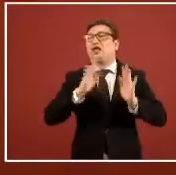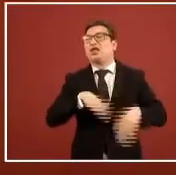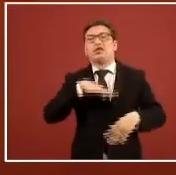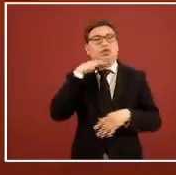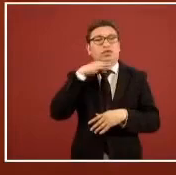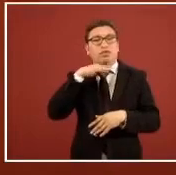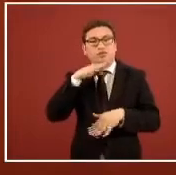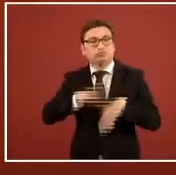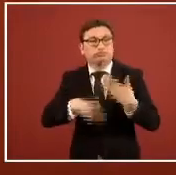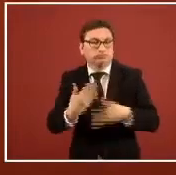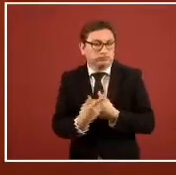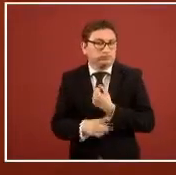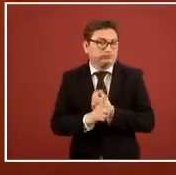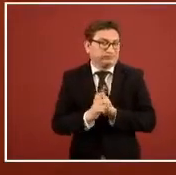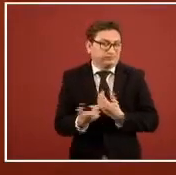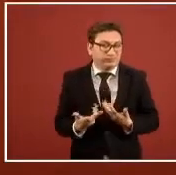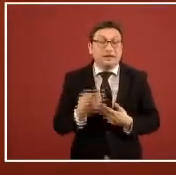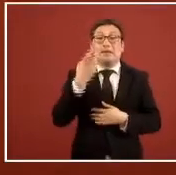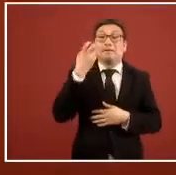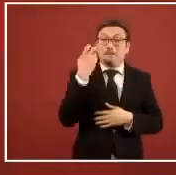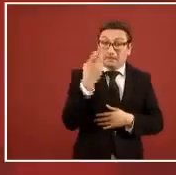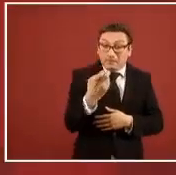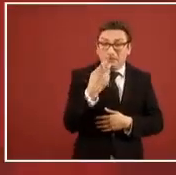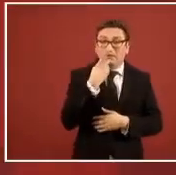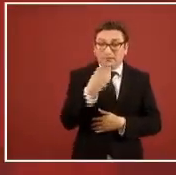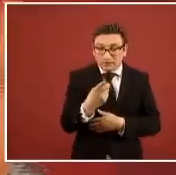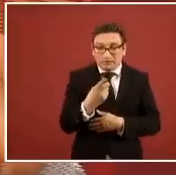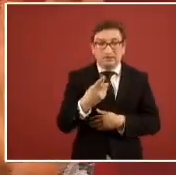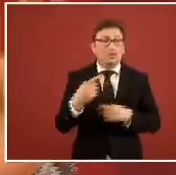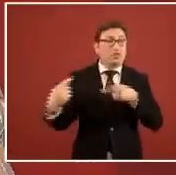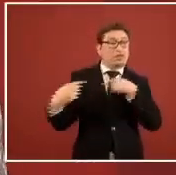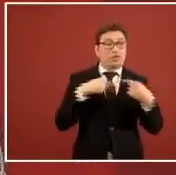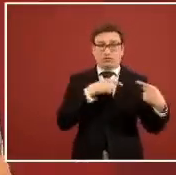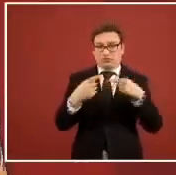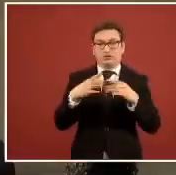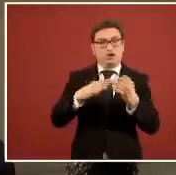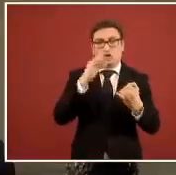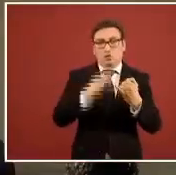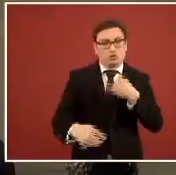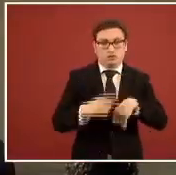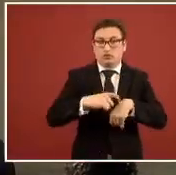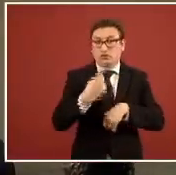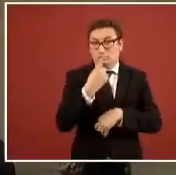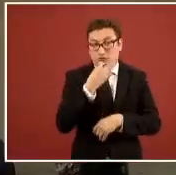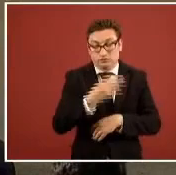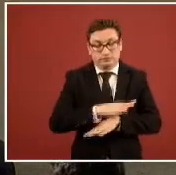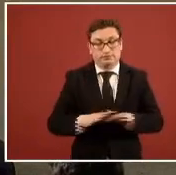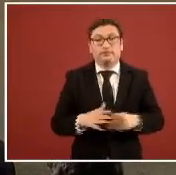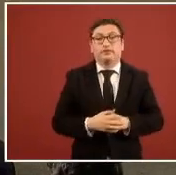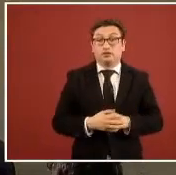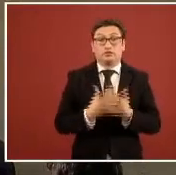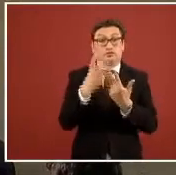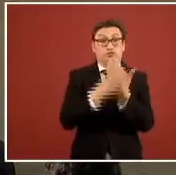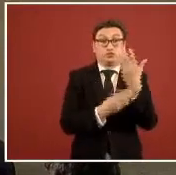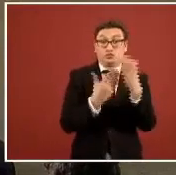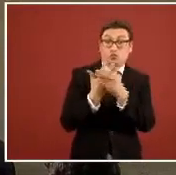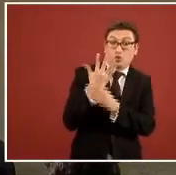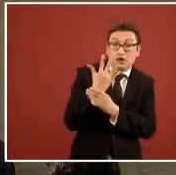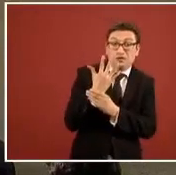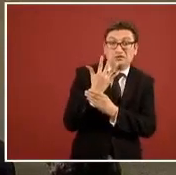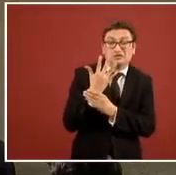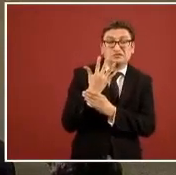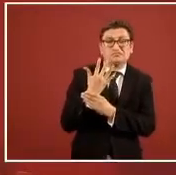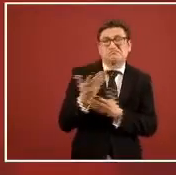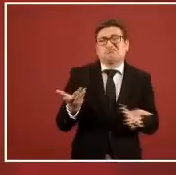etcétera. Entonces, por eso la disposición es controversial. Y termino porque nos queda un minuto. Guantes no